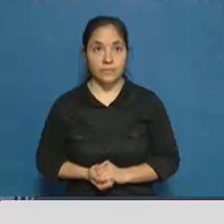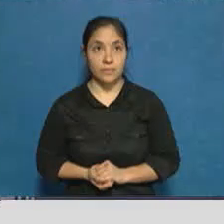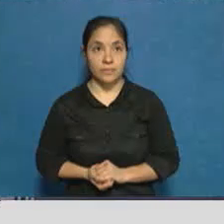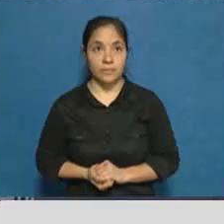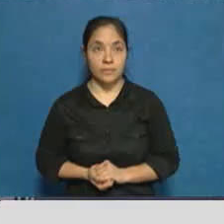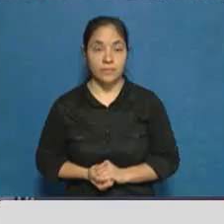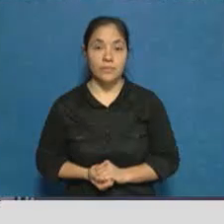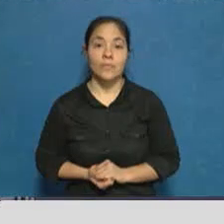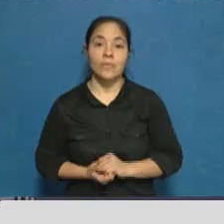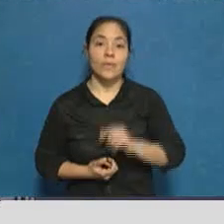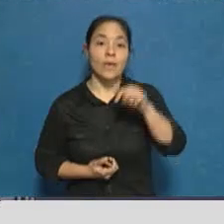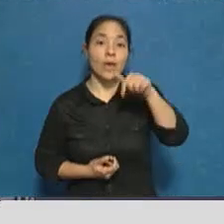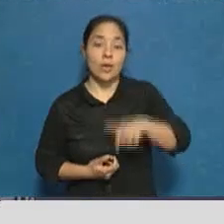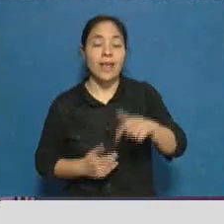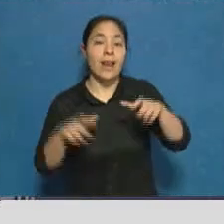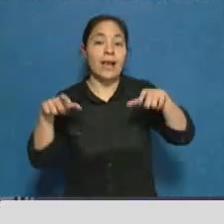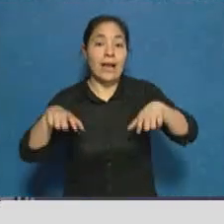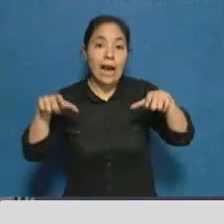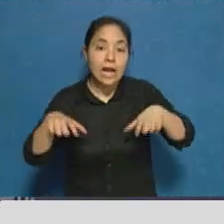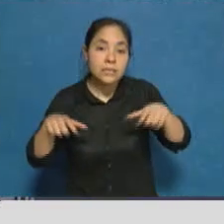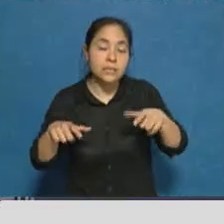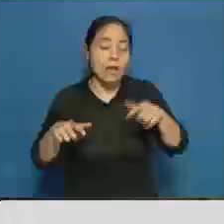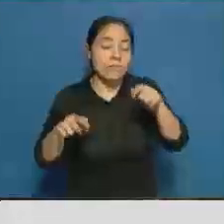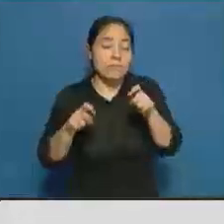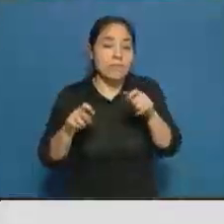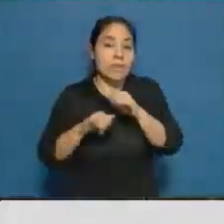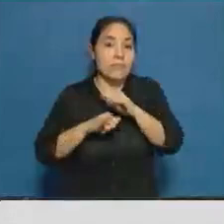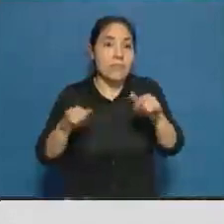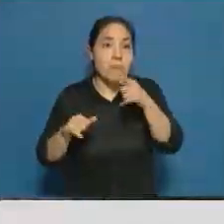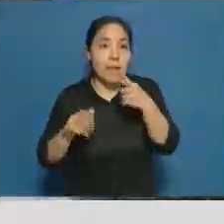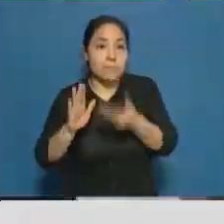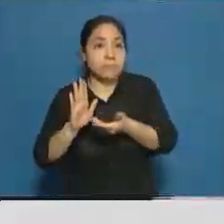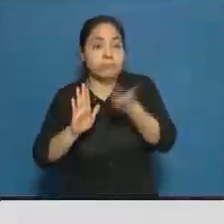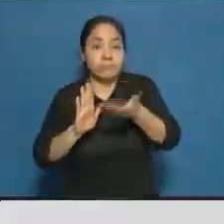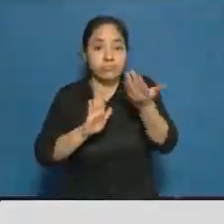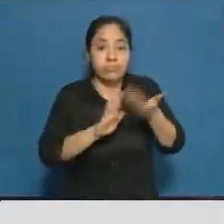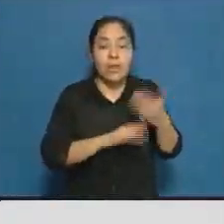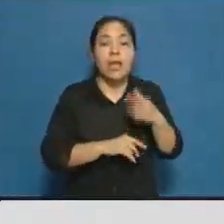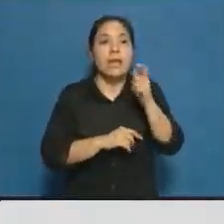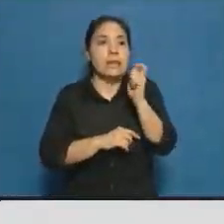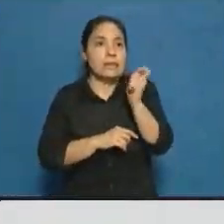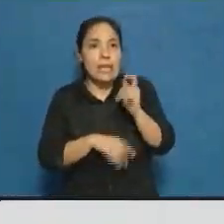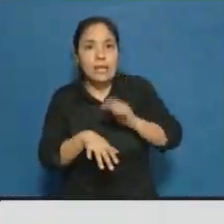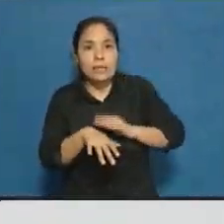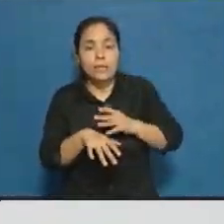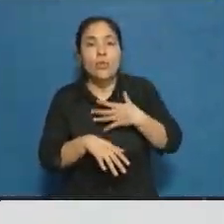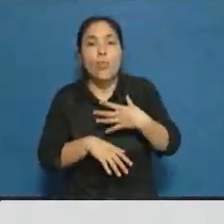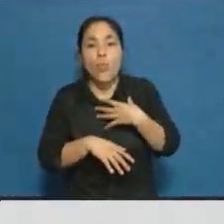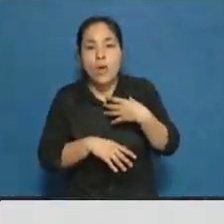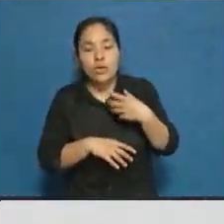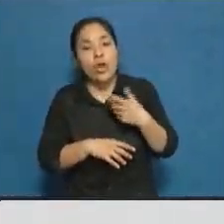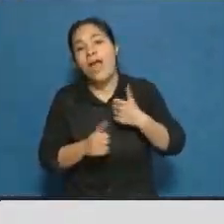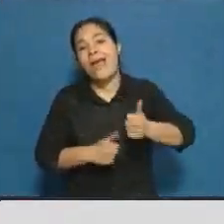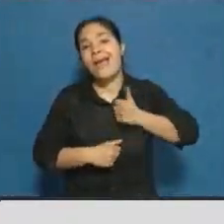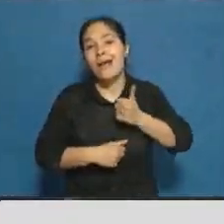Polémica por el desmantelamiento de una cancha de fútbol en Tupungato. Este predio pertenece al ejército, pero allí funciona un